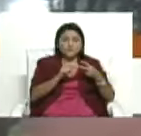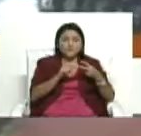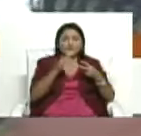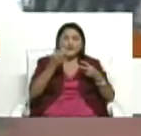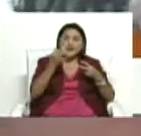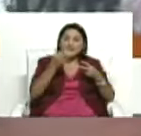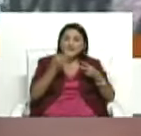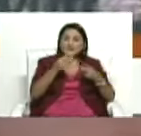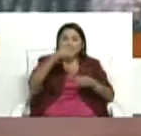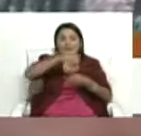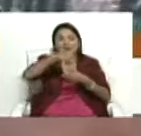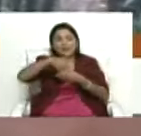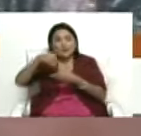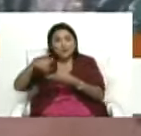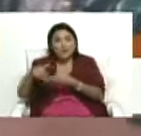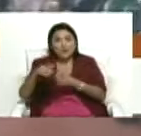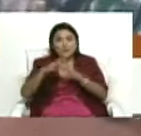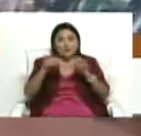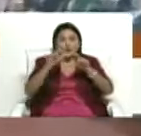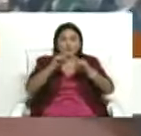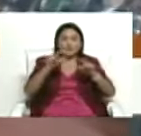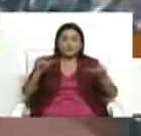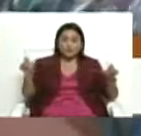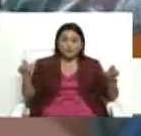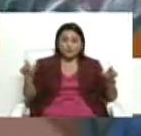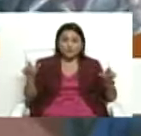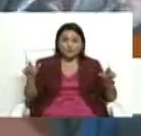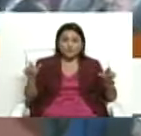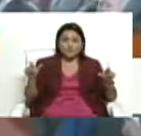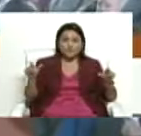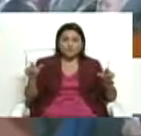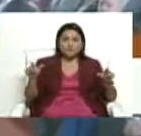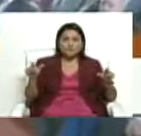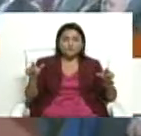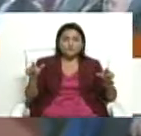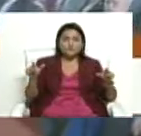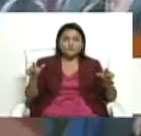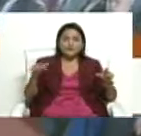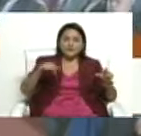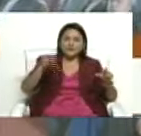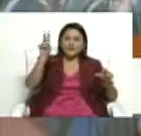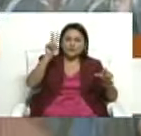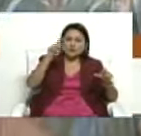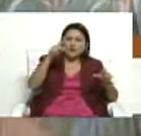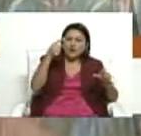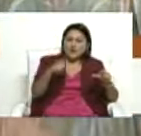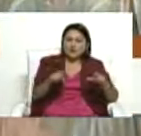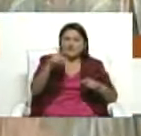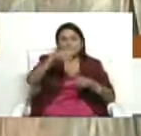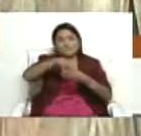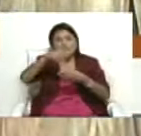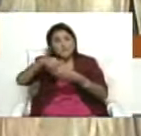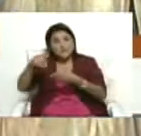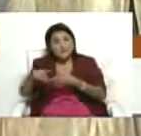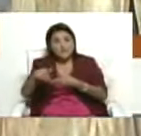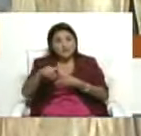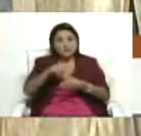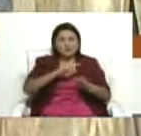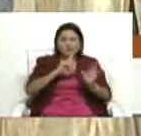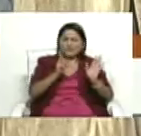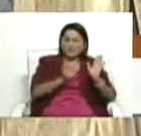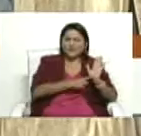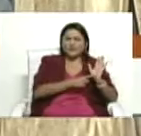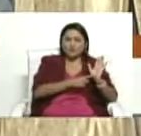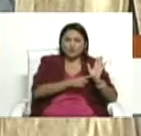garantías electorales para todas y para todos. Venezuela cuenta con un sistema electoral robusto, con un